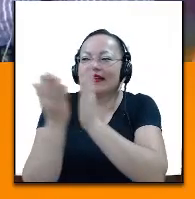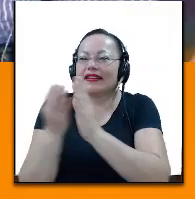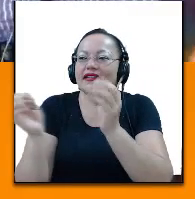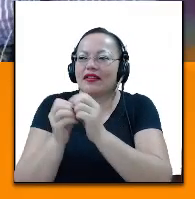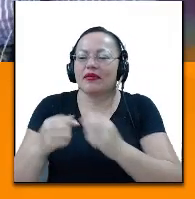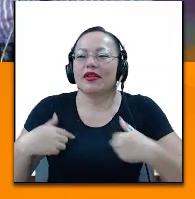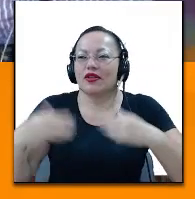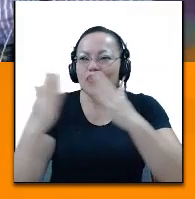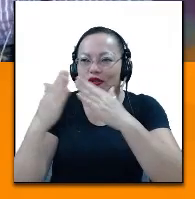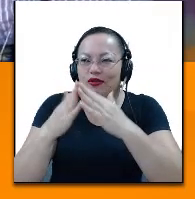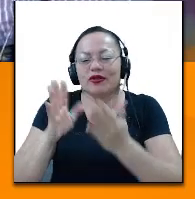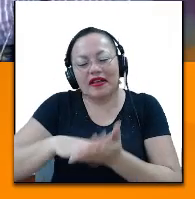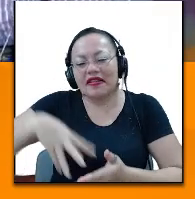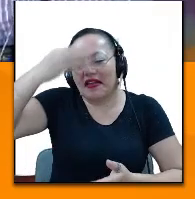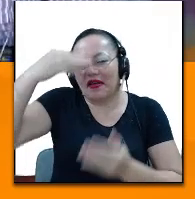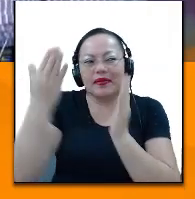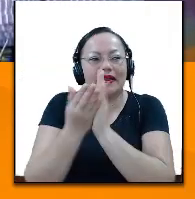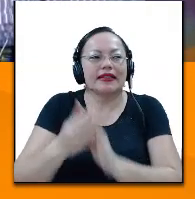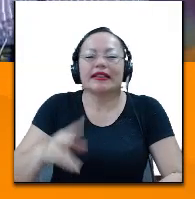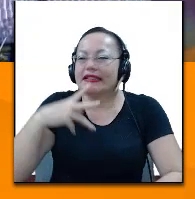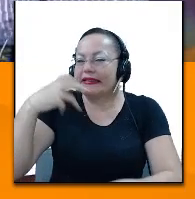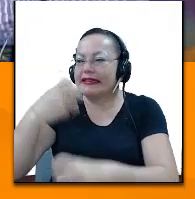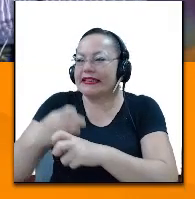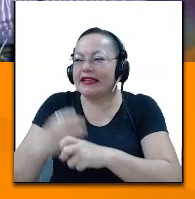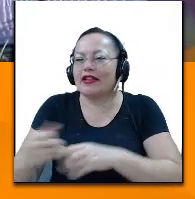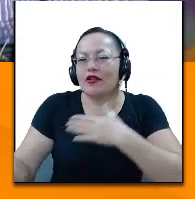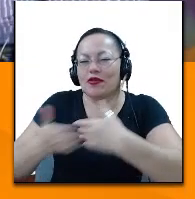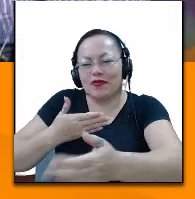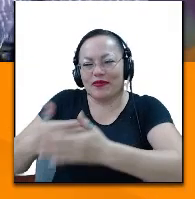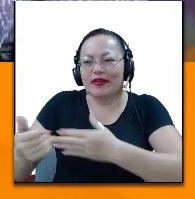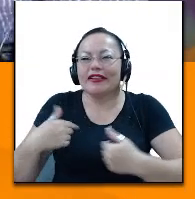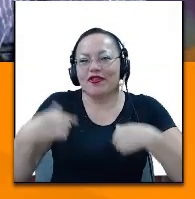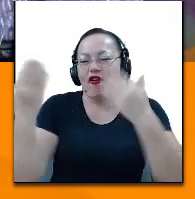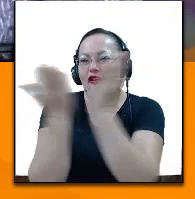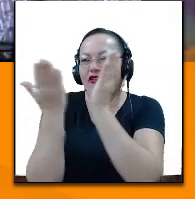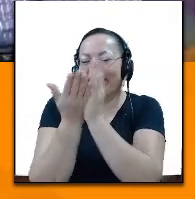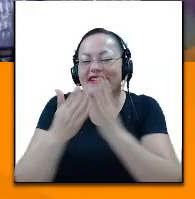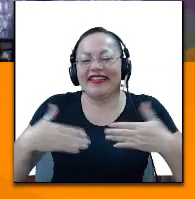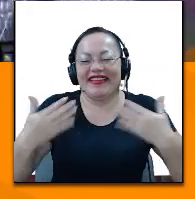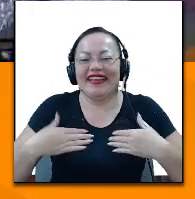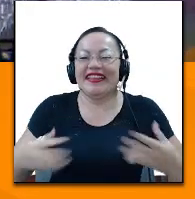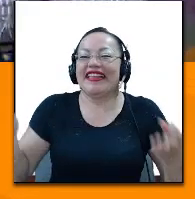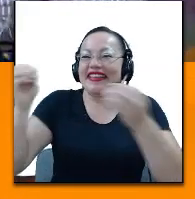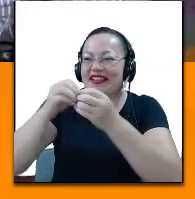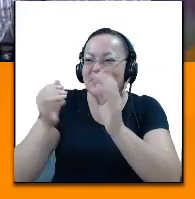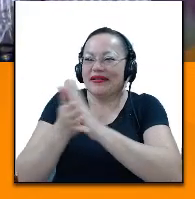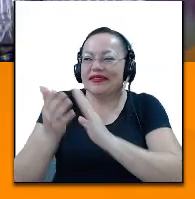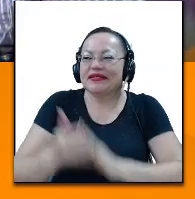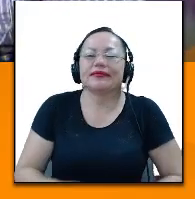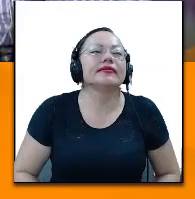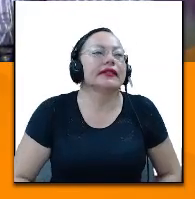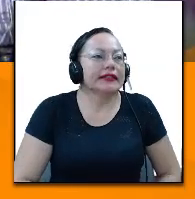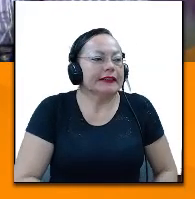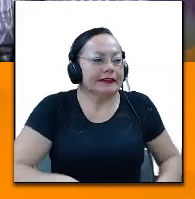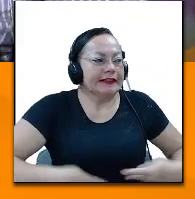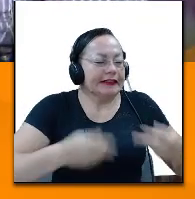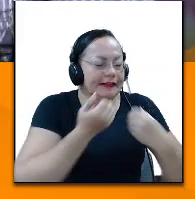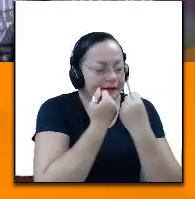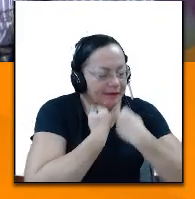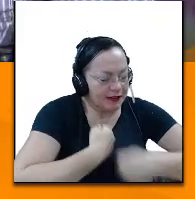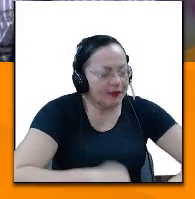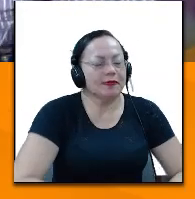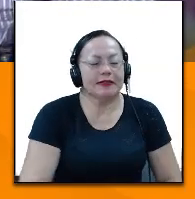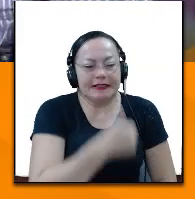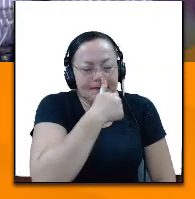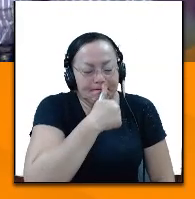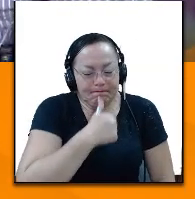mi casa y pues es un poquito complicado, pero no importa, contenta y emocionada. La vida está llena de sacrificios y hay que